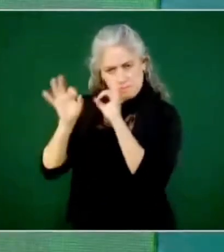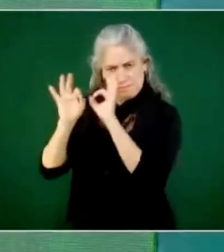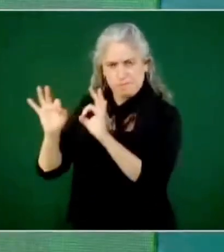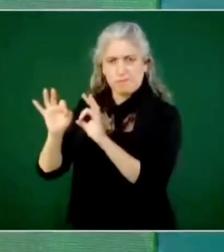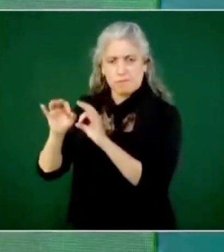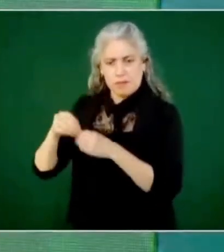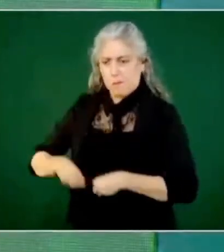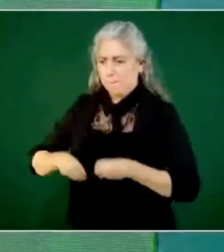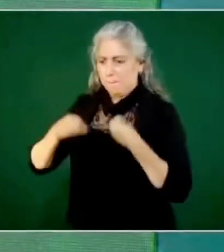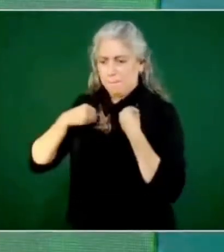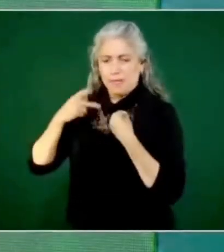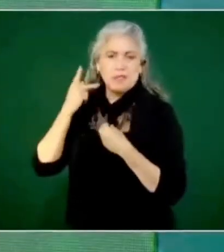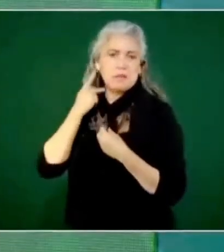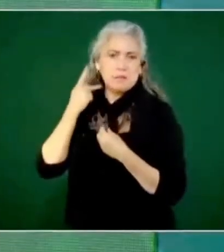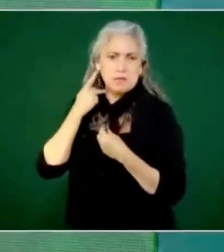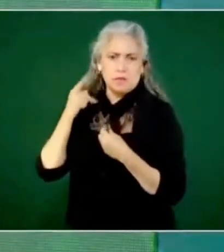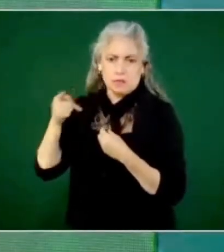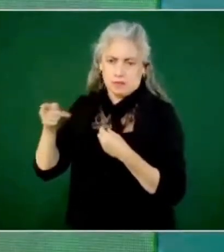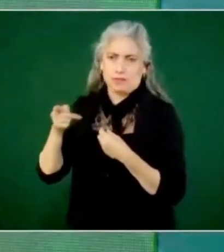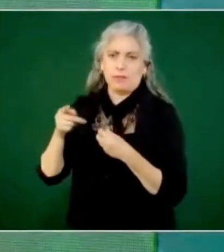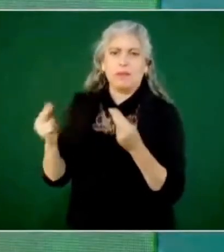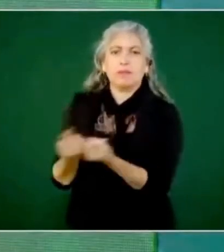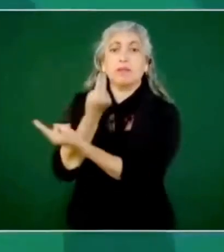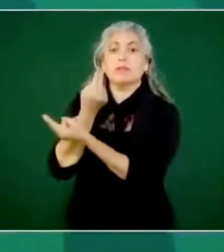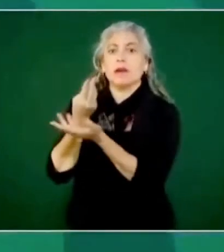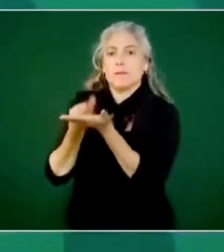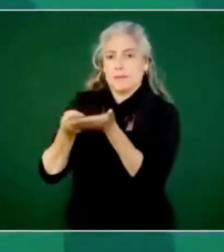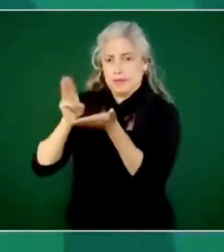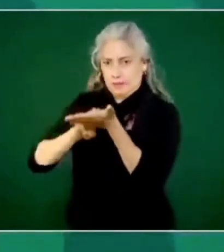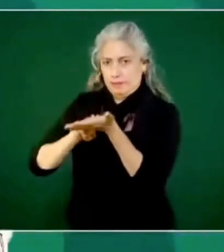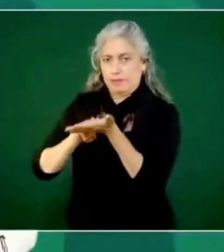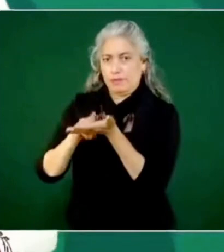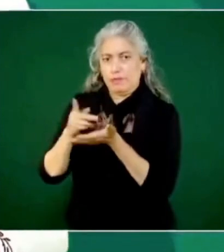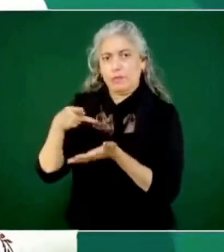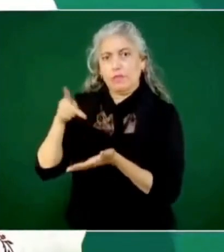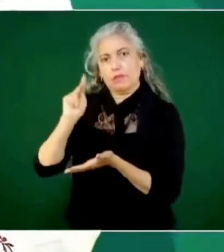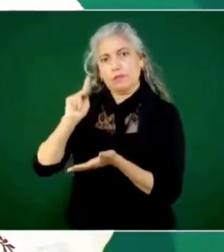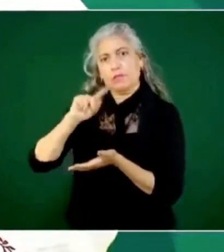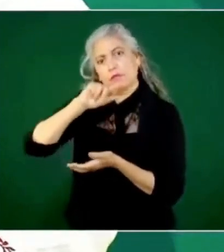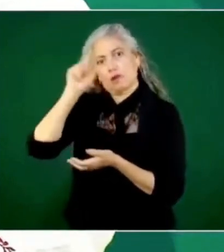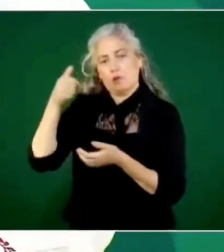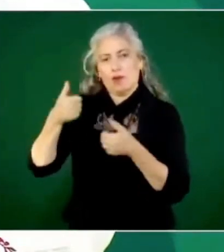en Matamoros, pero se cruzó la frontera.